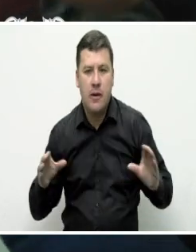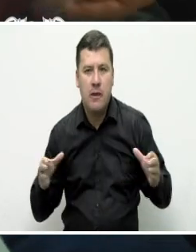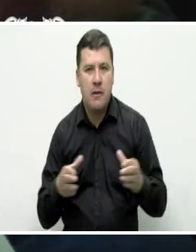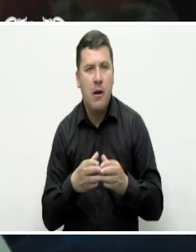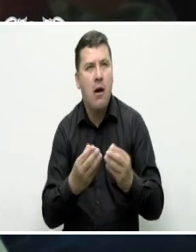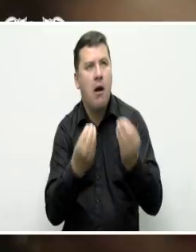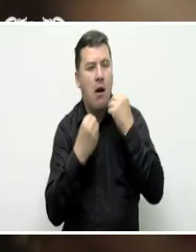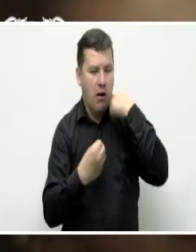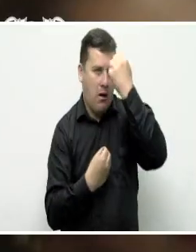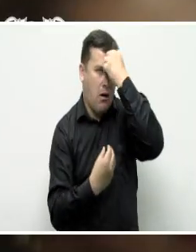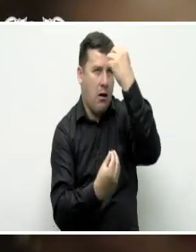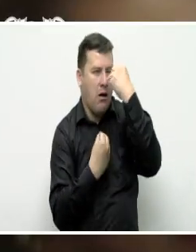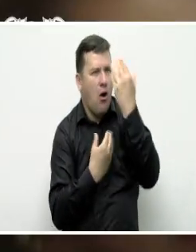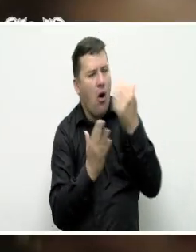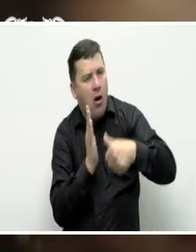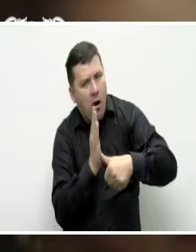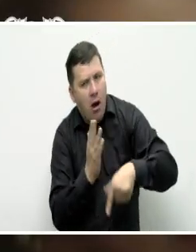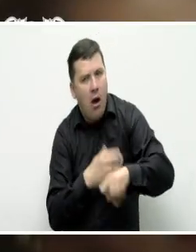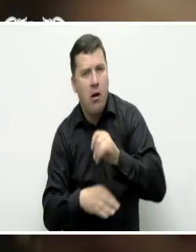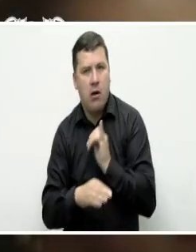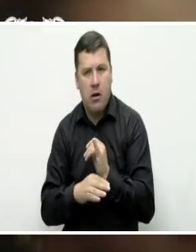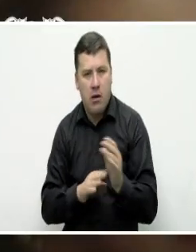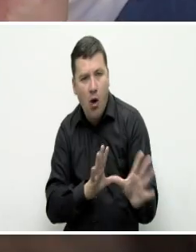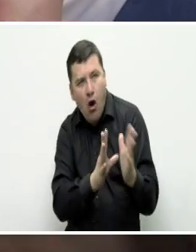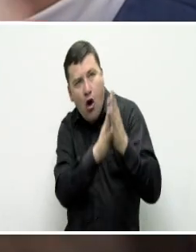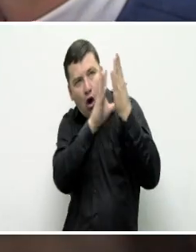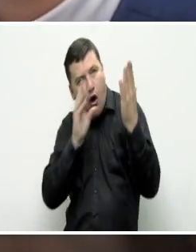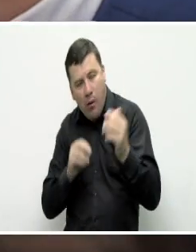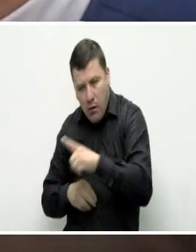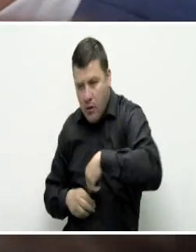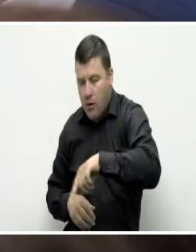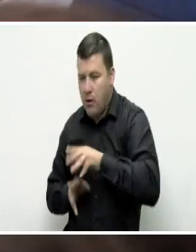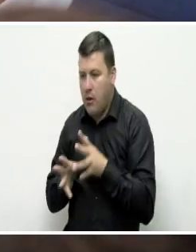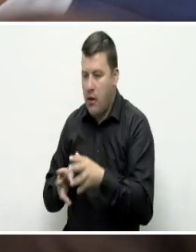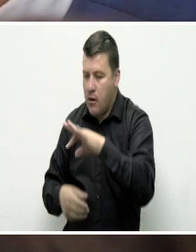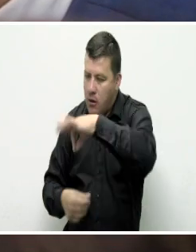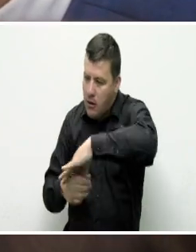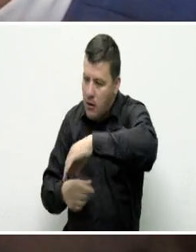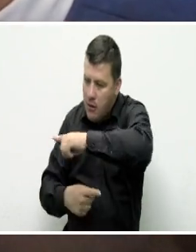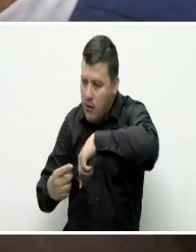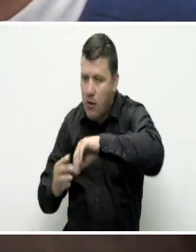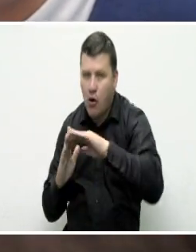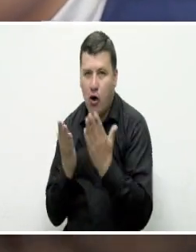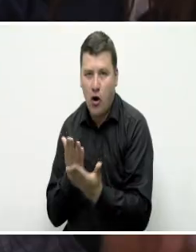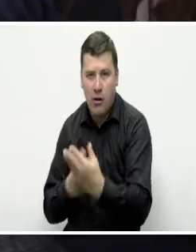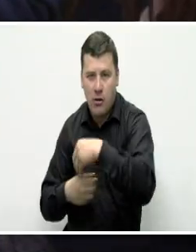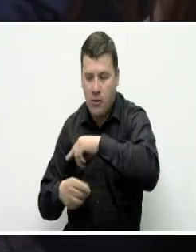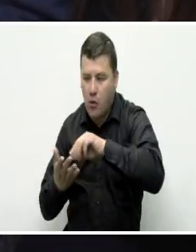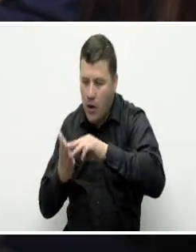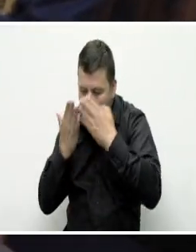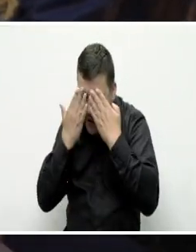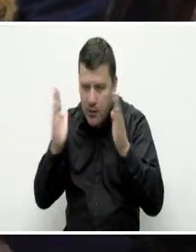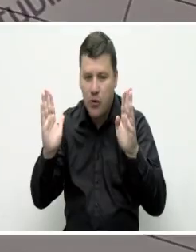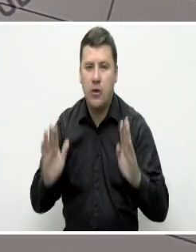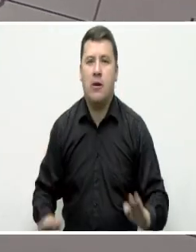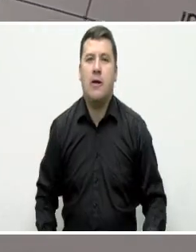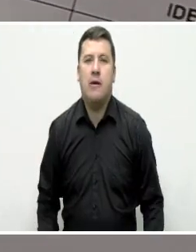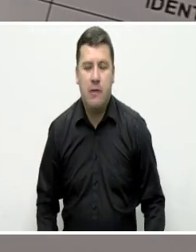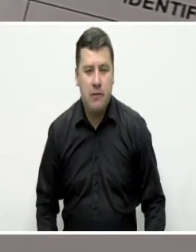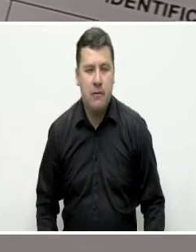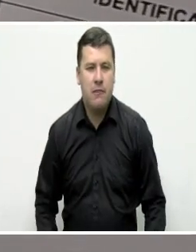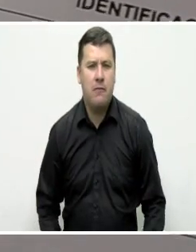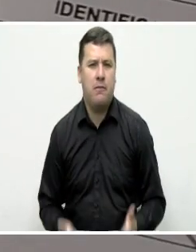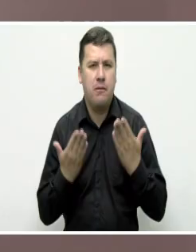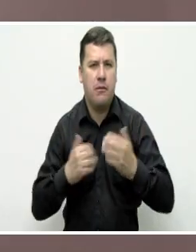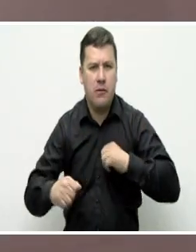para adaptar al modelo de educación institucional una capacitación especial en materia de democracia. Vale la